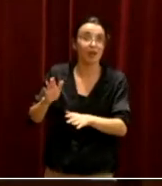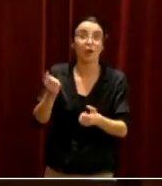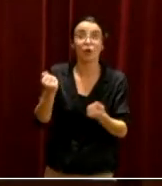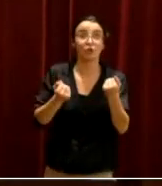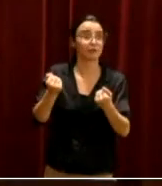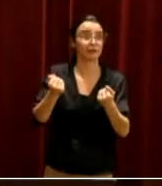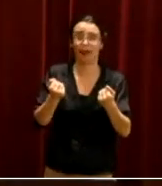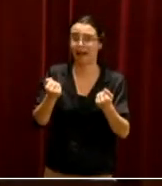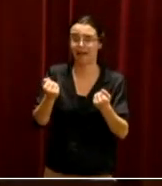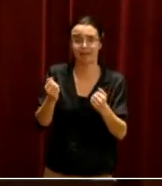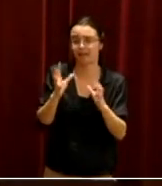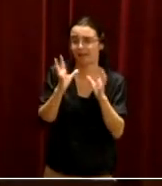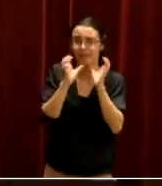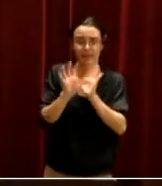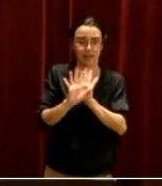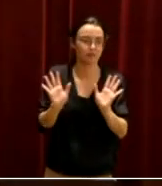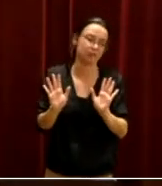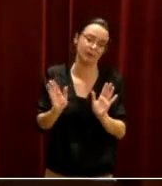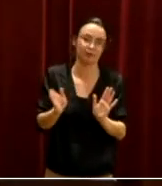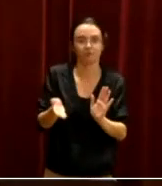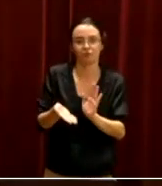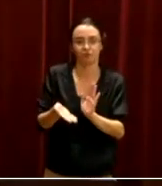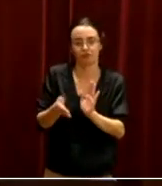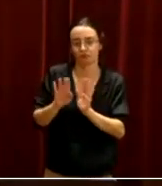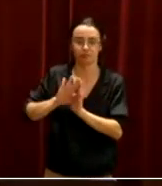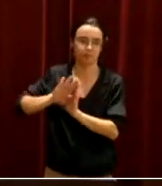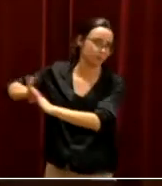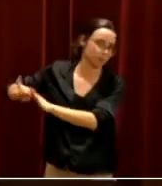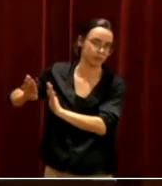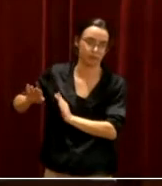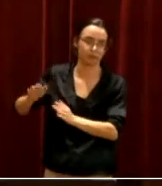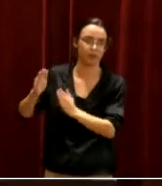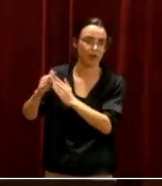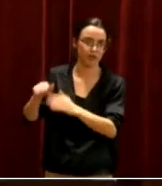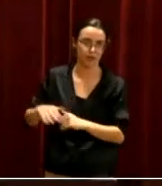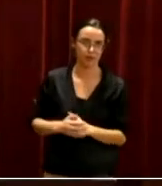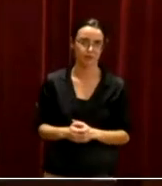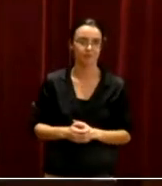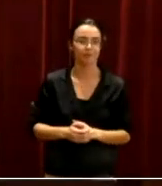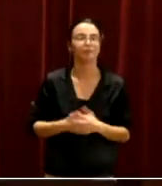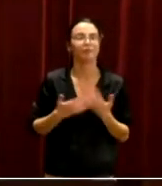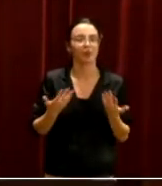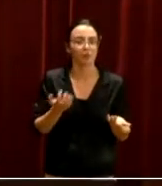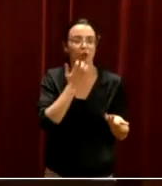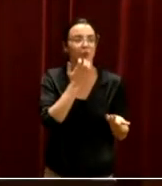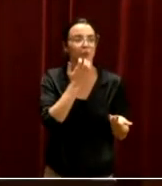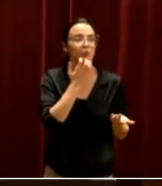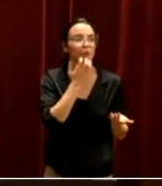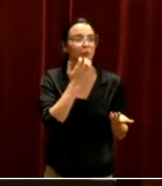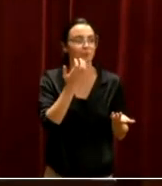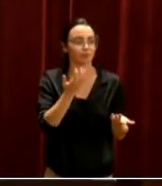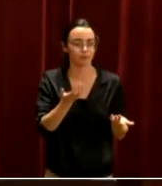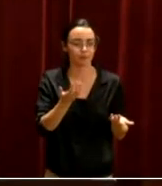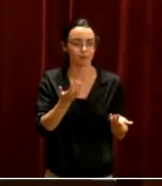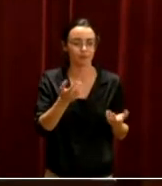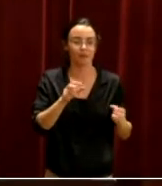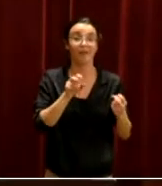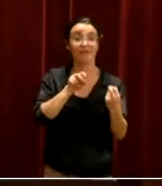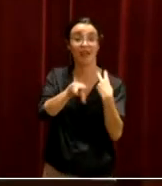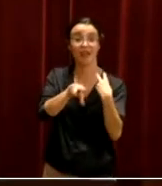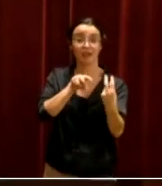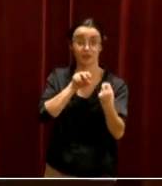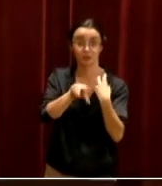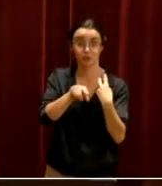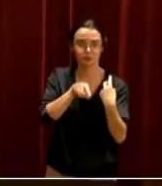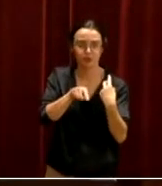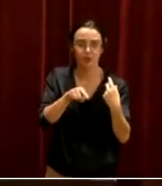alternativa real la limitación de la vía pública de la vía de cintura a una velocidad ridícula y